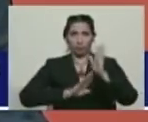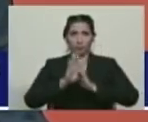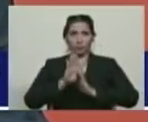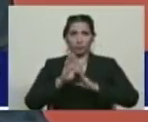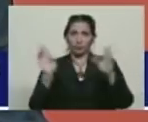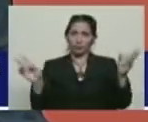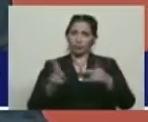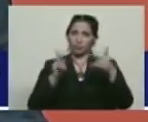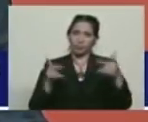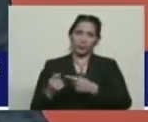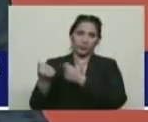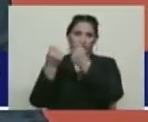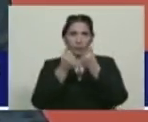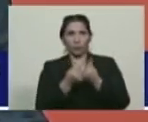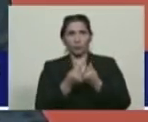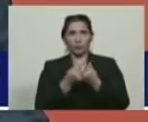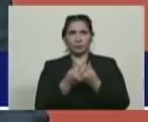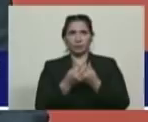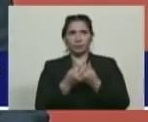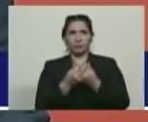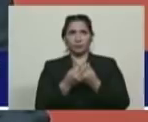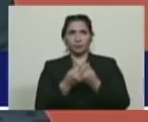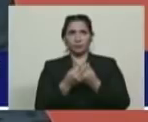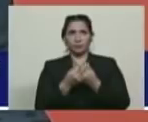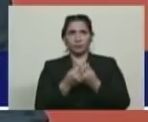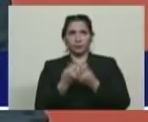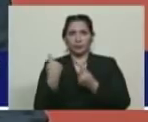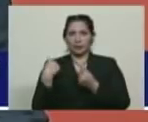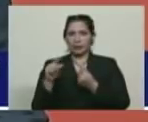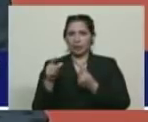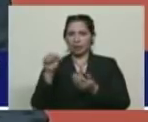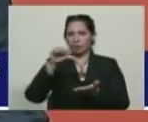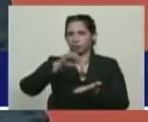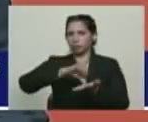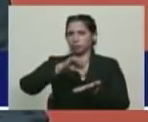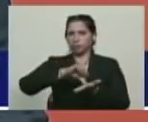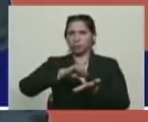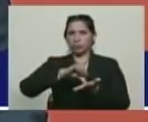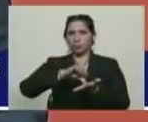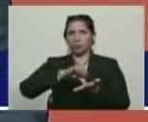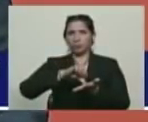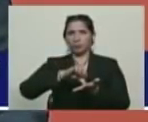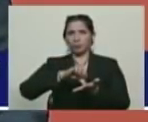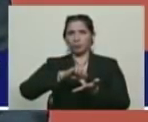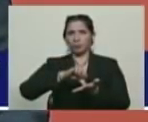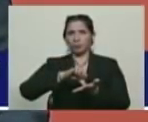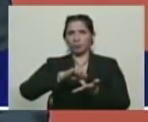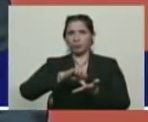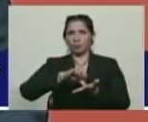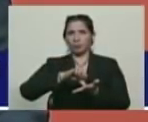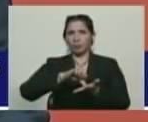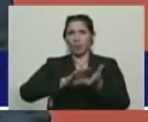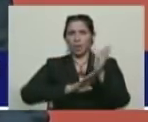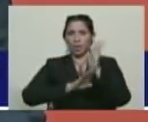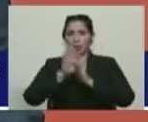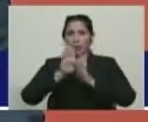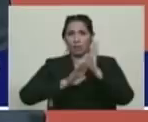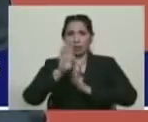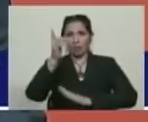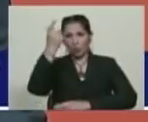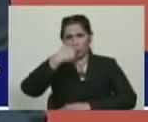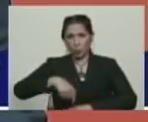crecimiento y prosperidad tiene su eje central en el en el desarrollo del ser